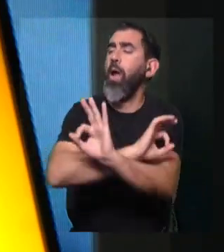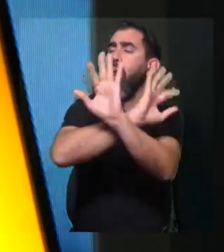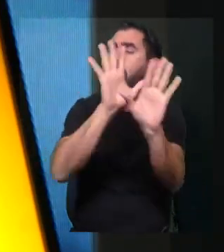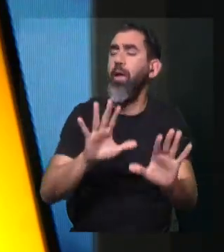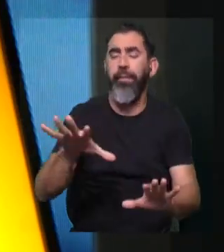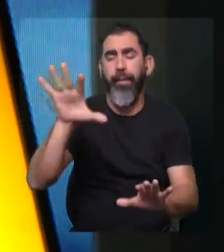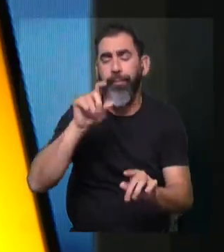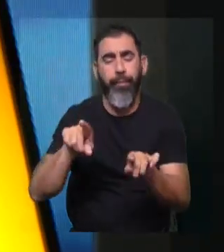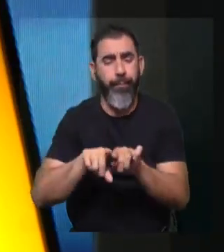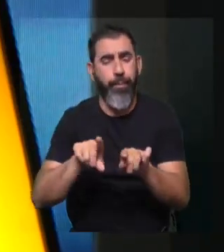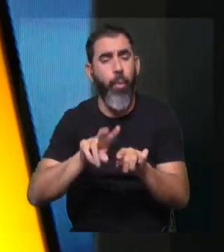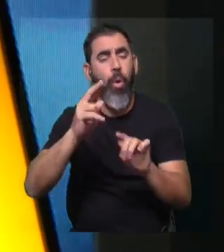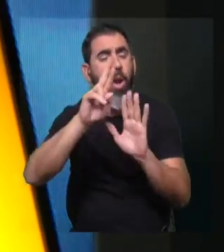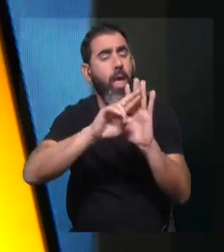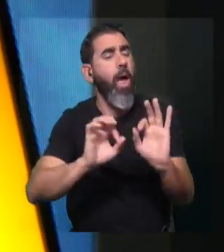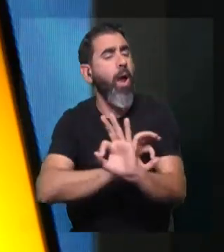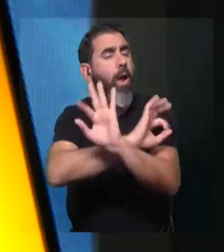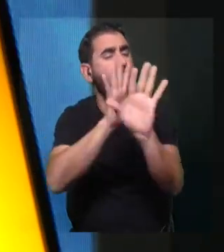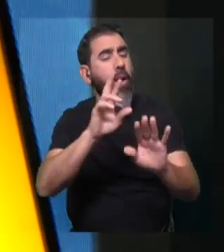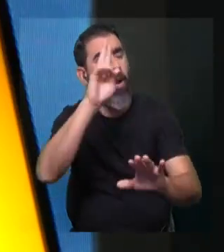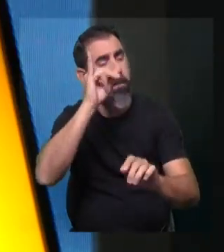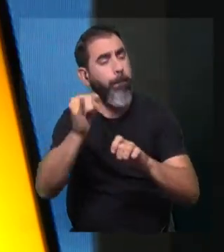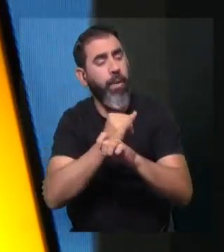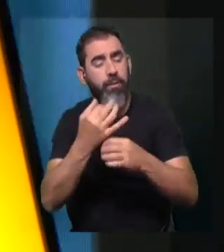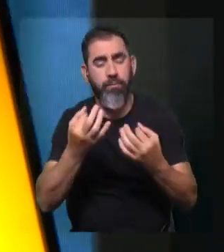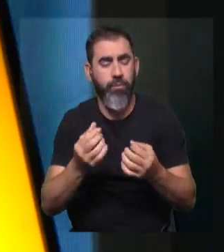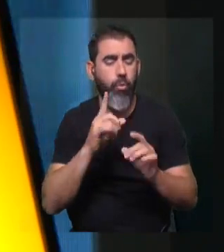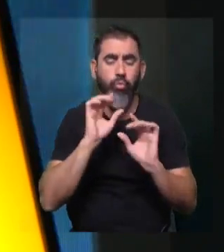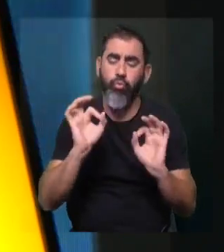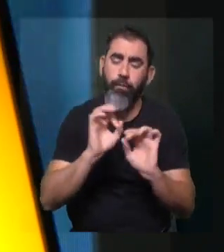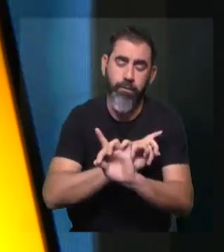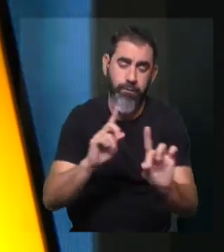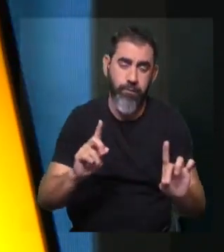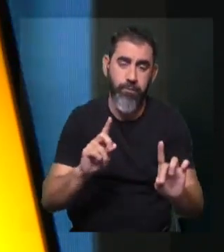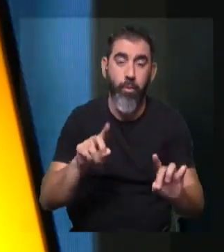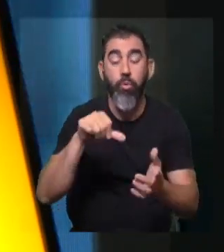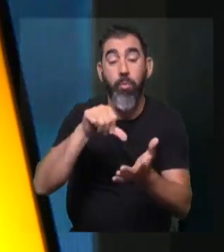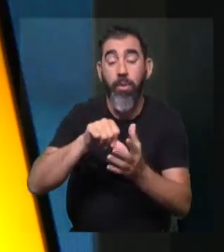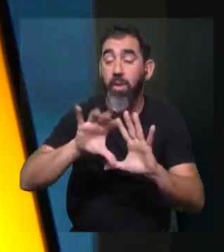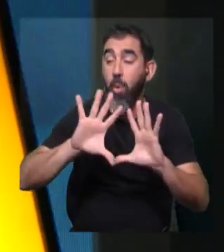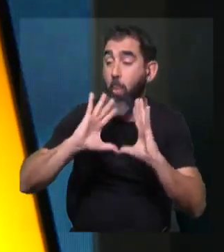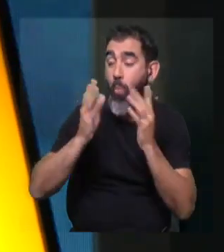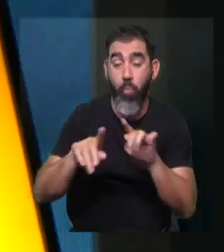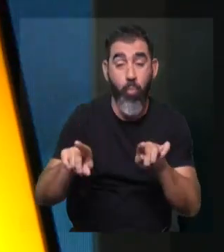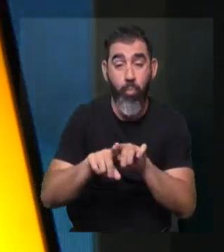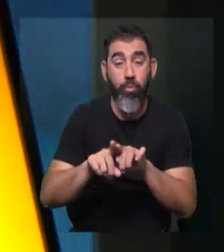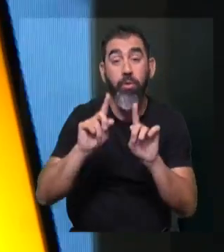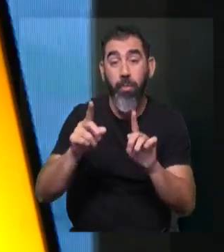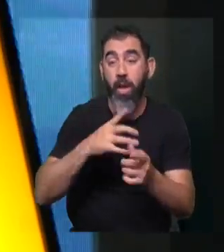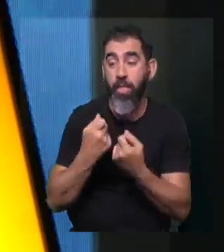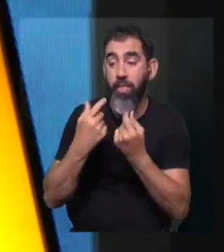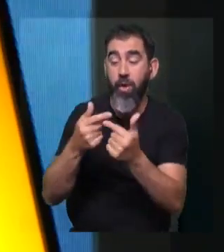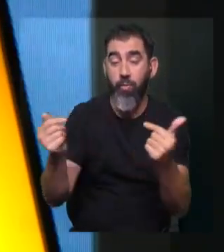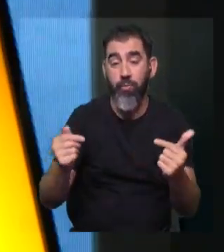escuchamos siempre, Uruguay tiene reglas claras, se respetan las instituciones. No, con eso no alcanza, porque también hay otros países en el mundo que lo hacen, que además ofrecen cosas.